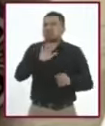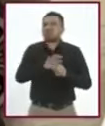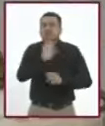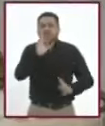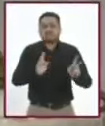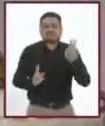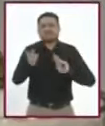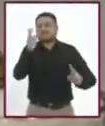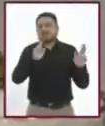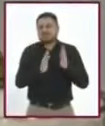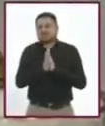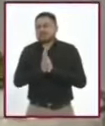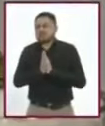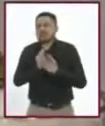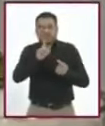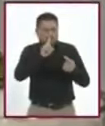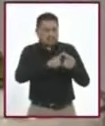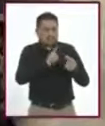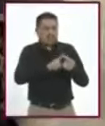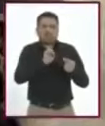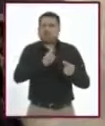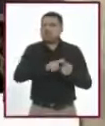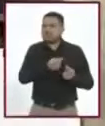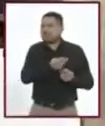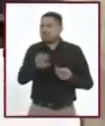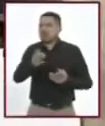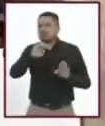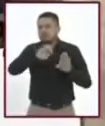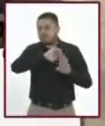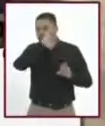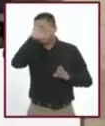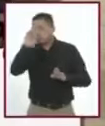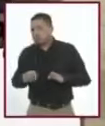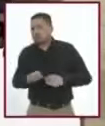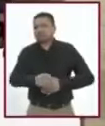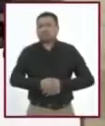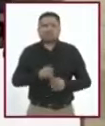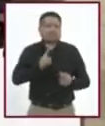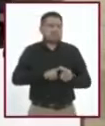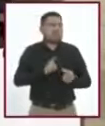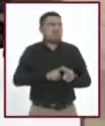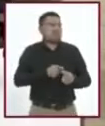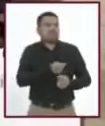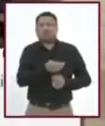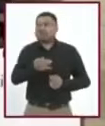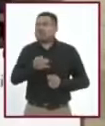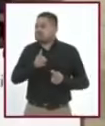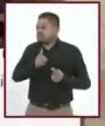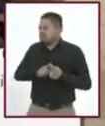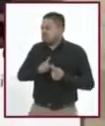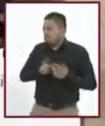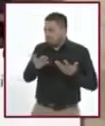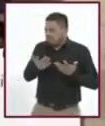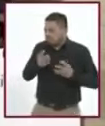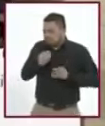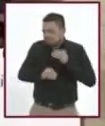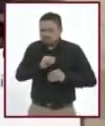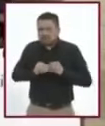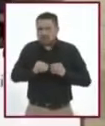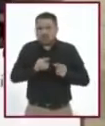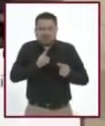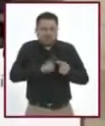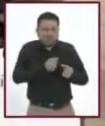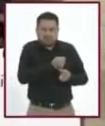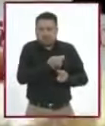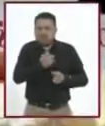vegetales. ¿Quién o quiénes? Por ejemplo, ¿quiénes? ¿Quién o quiénes lo hicieron? ¿Quién o